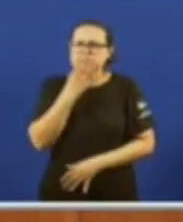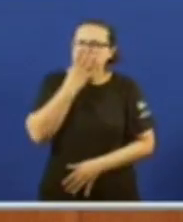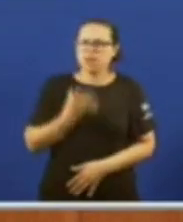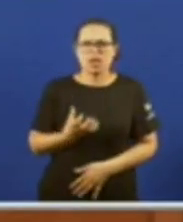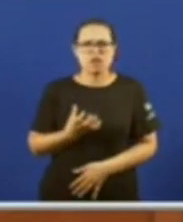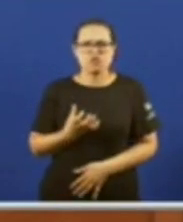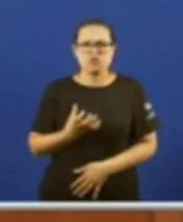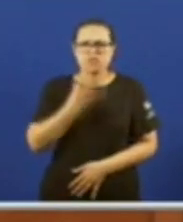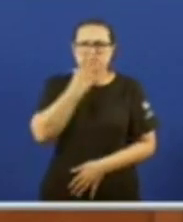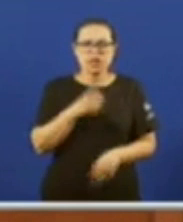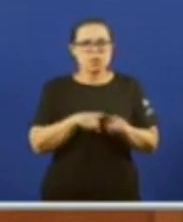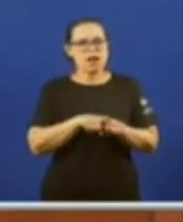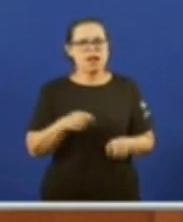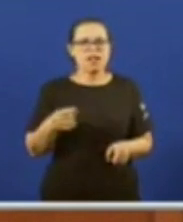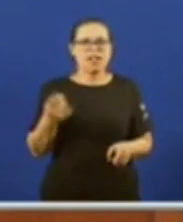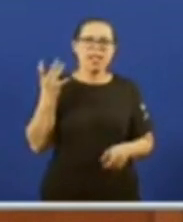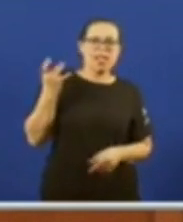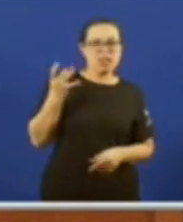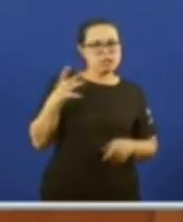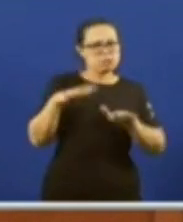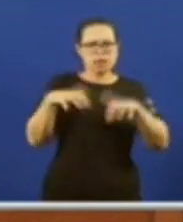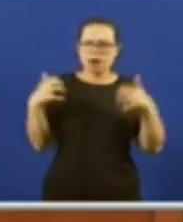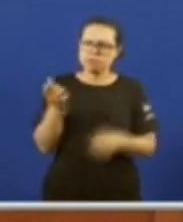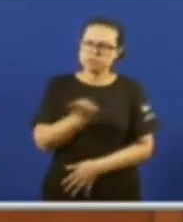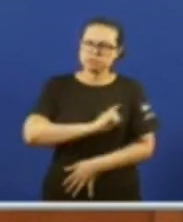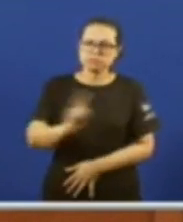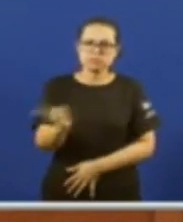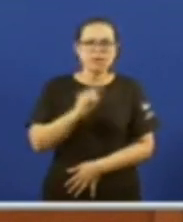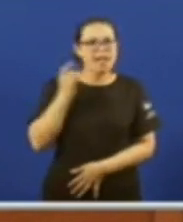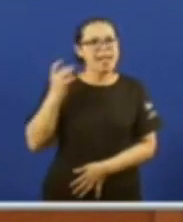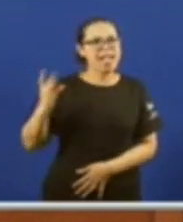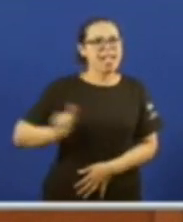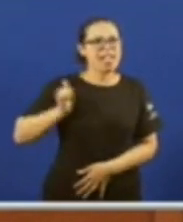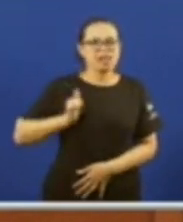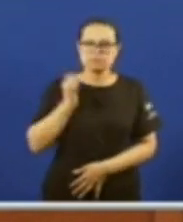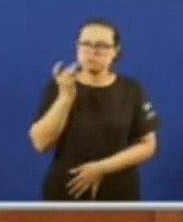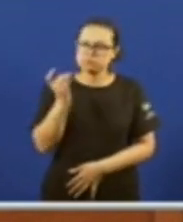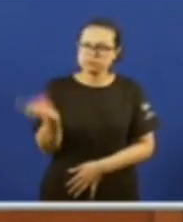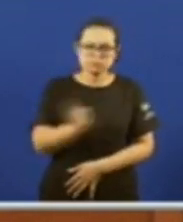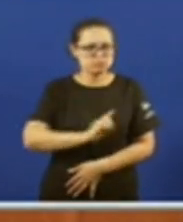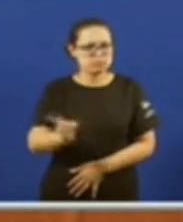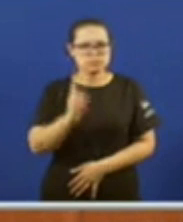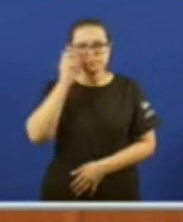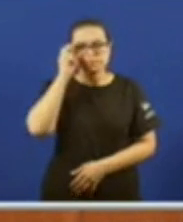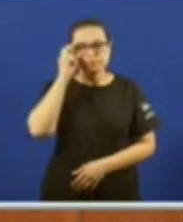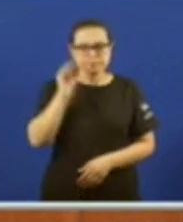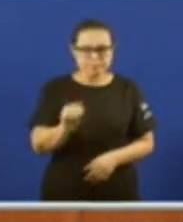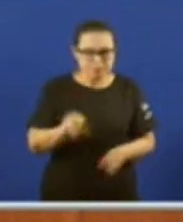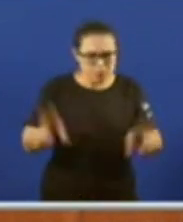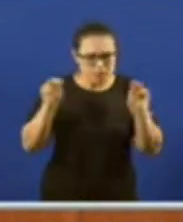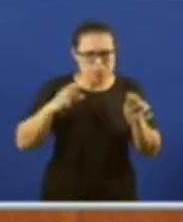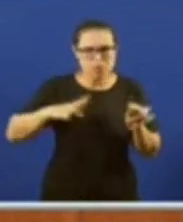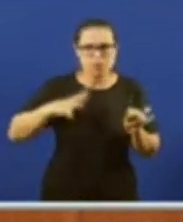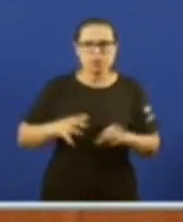como para que non se tome a cachondeo o Parlamento. Para que non se tome a cachondeo o Parlamento. Remate, por favor. Creo que é unha